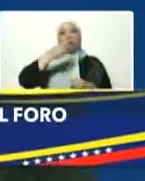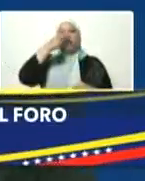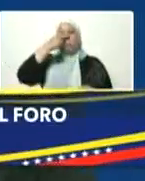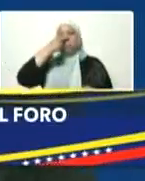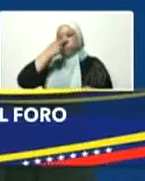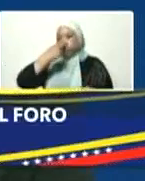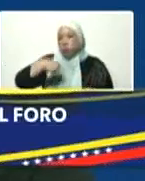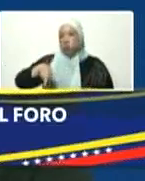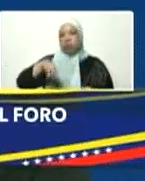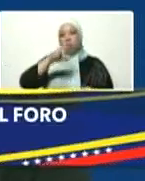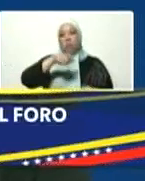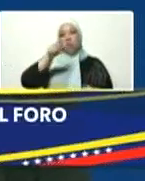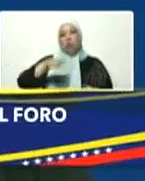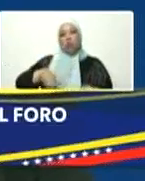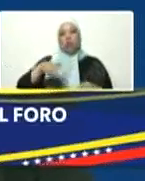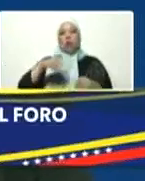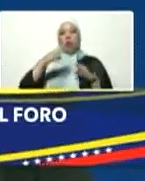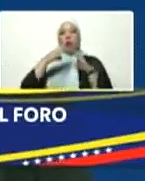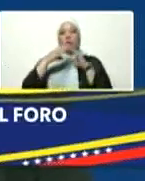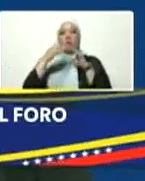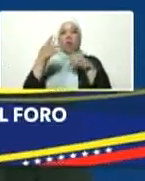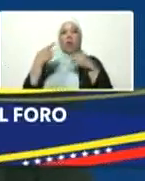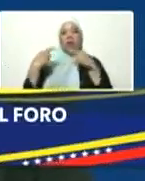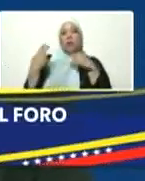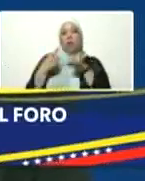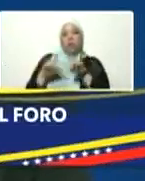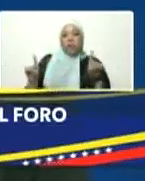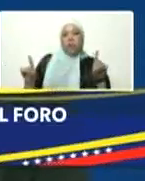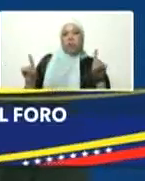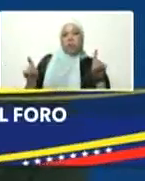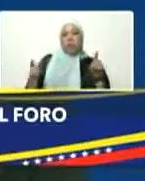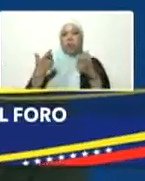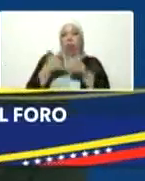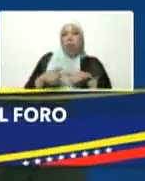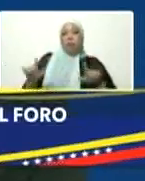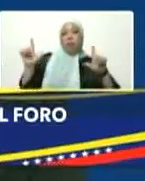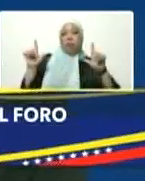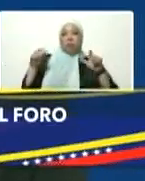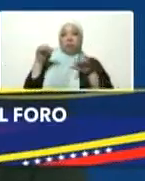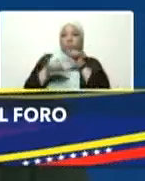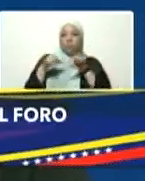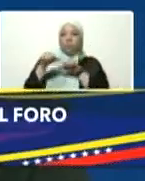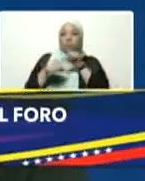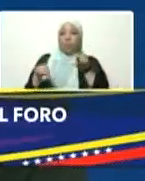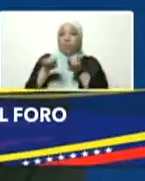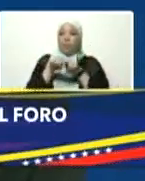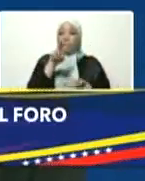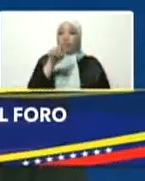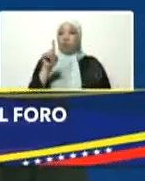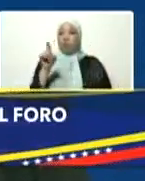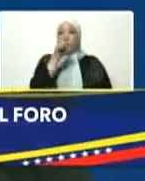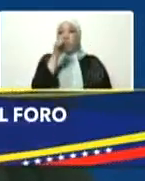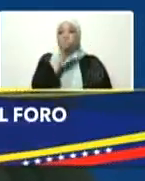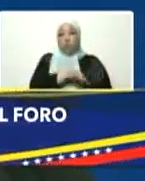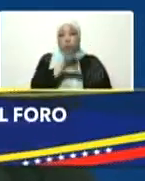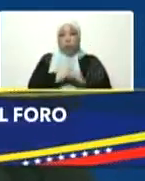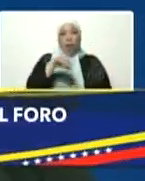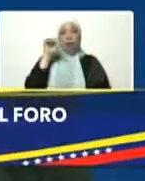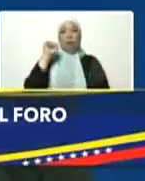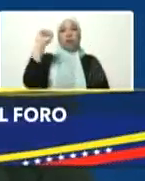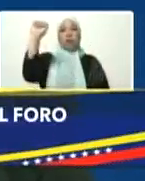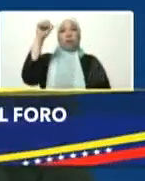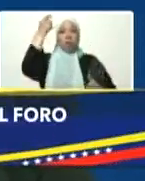lucha por construir una nación libertaria de cara al siglo XXI y a su socialismo que trazó Hugo